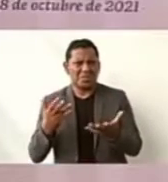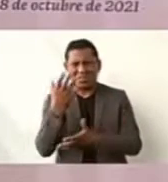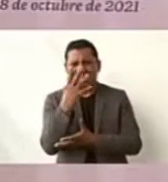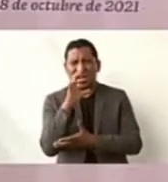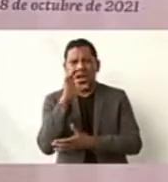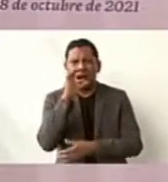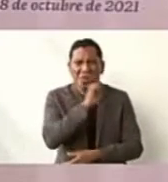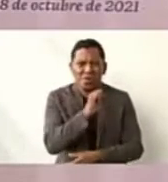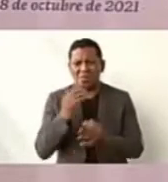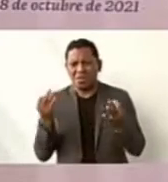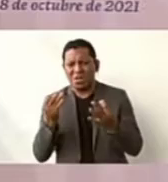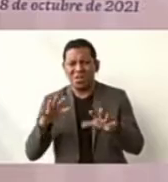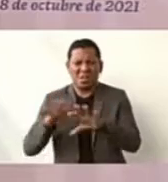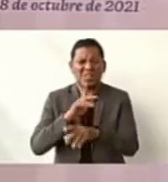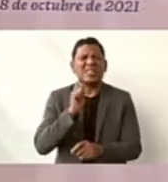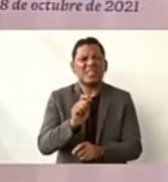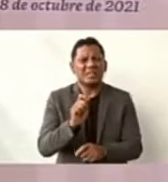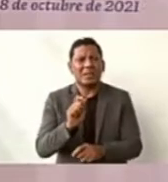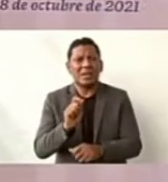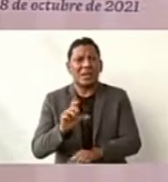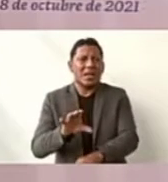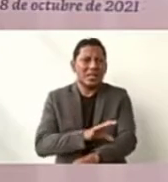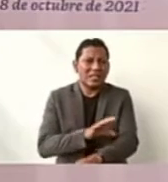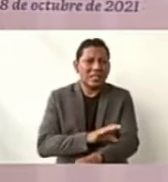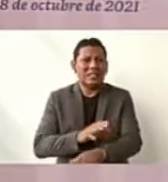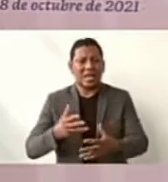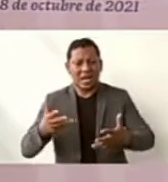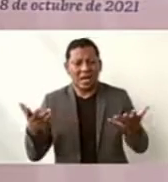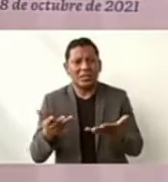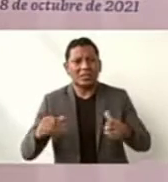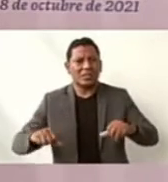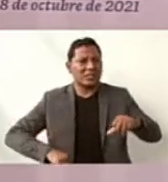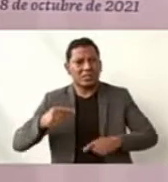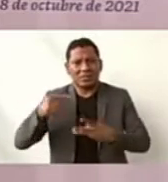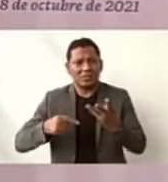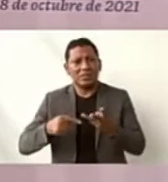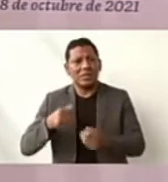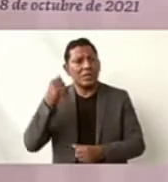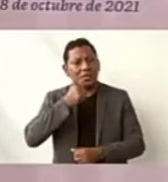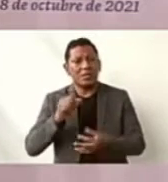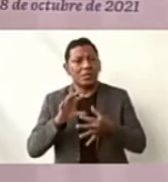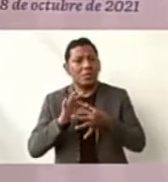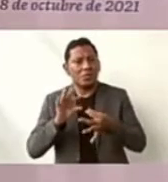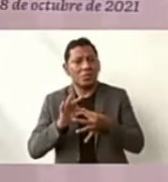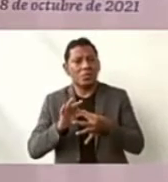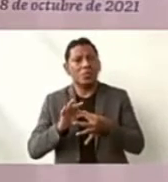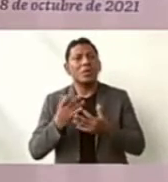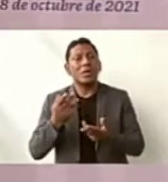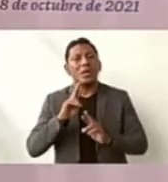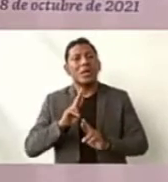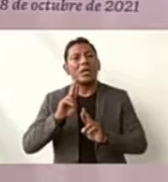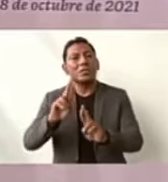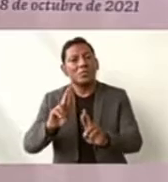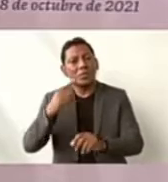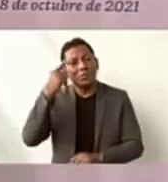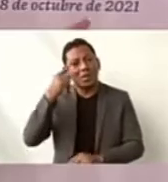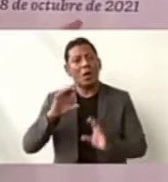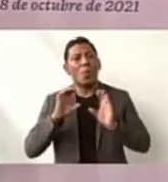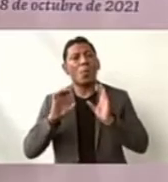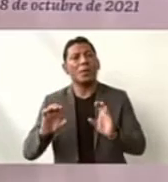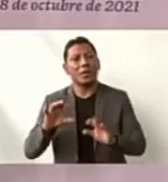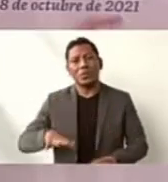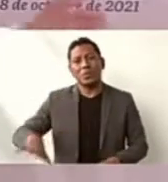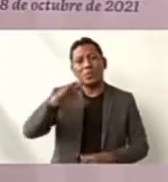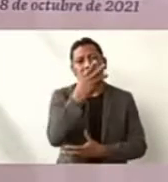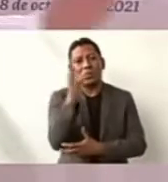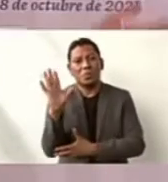supuesto ahorro de energía de elecciones energéticas pero siempre hablo de las soluciones basadas en la hamburguesa casi un